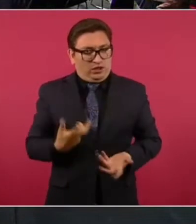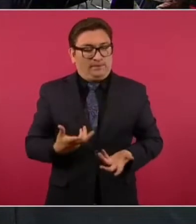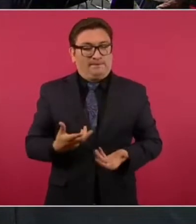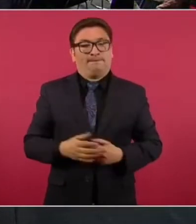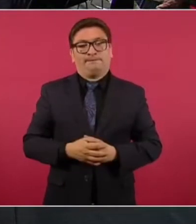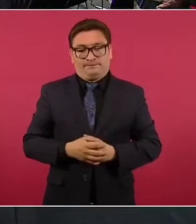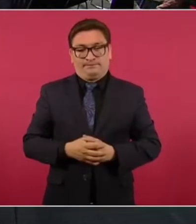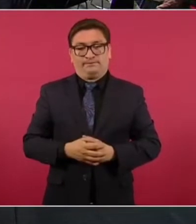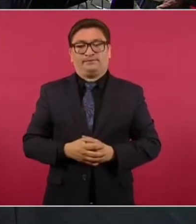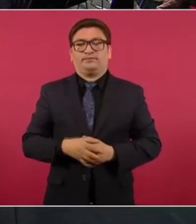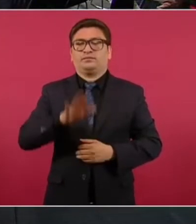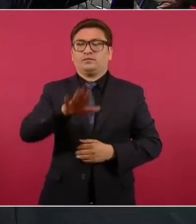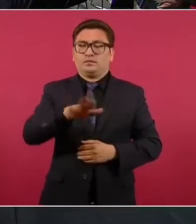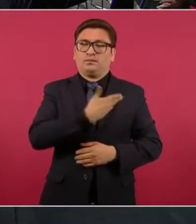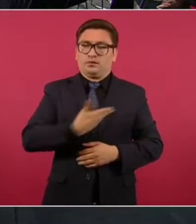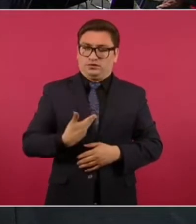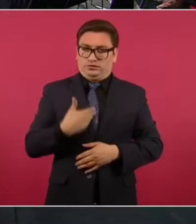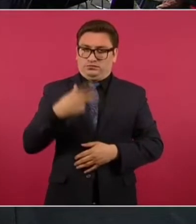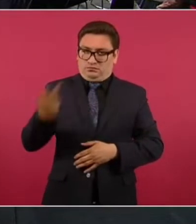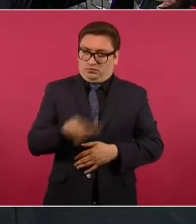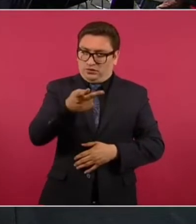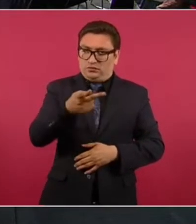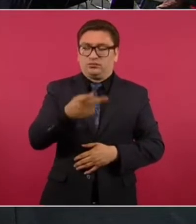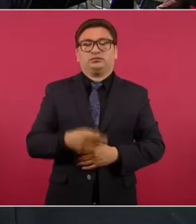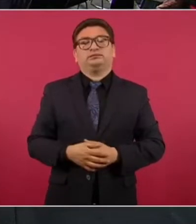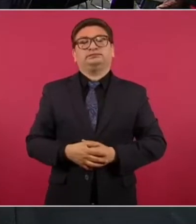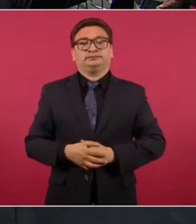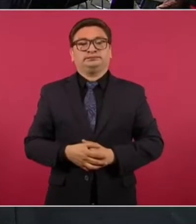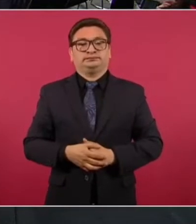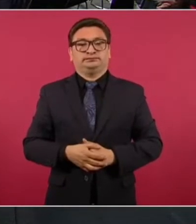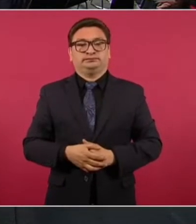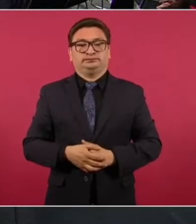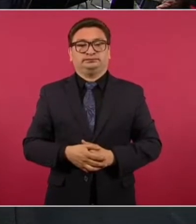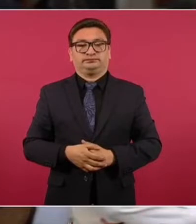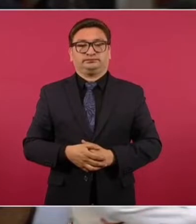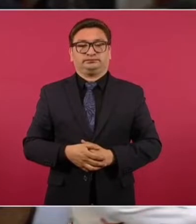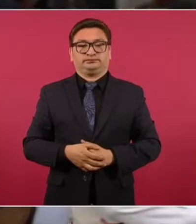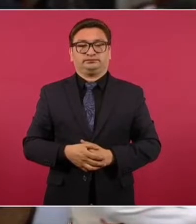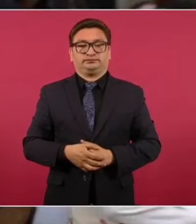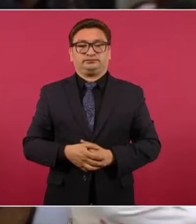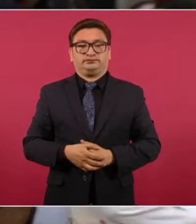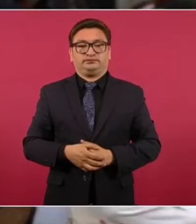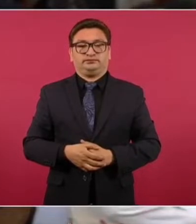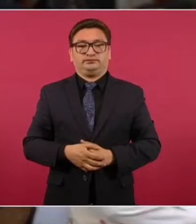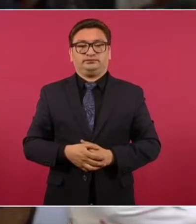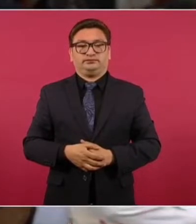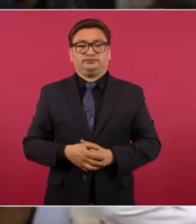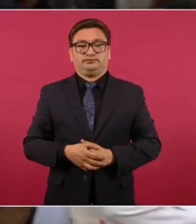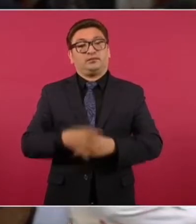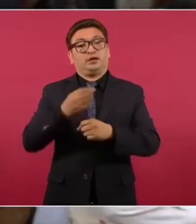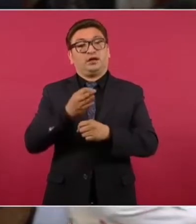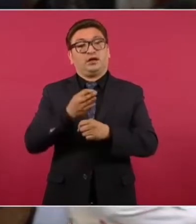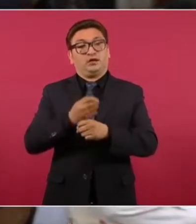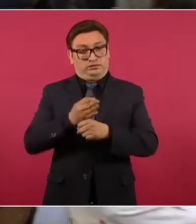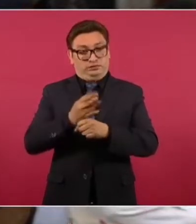palabras. Presidente, la pregunta concreta es, se está viendo el tema de los